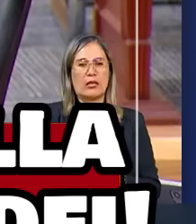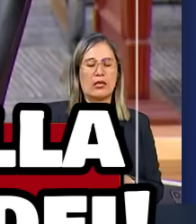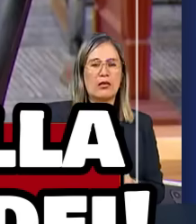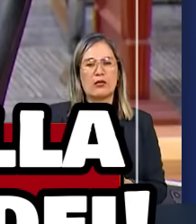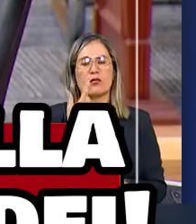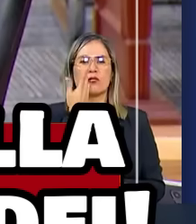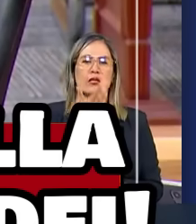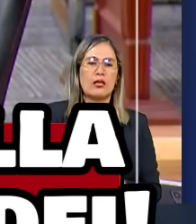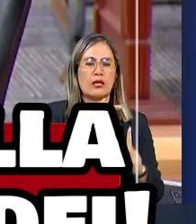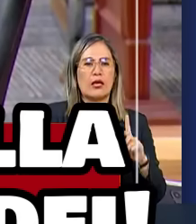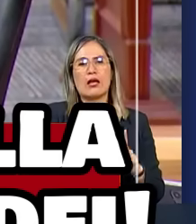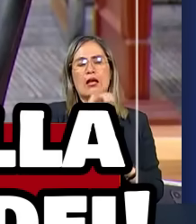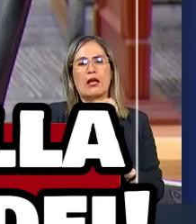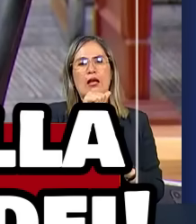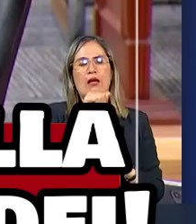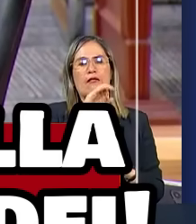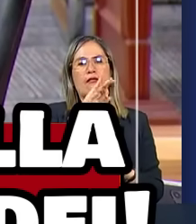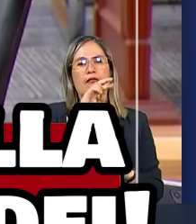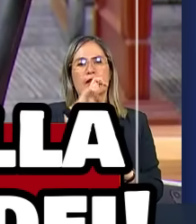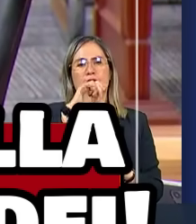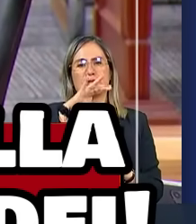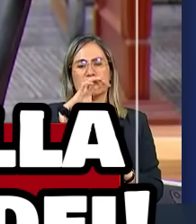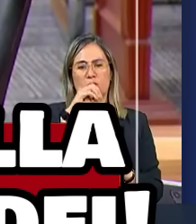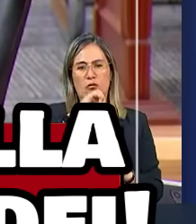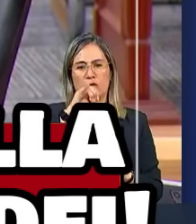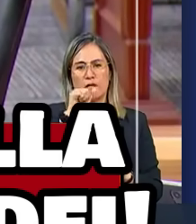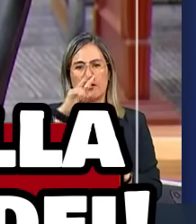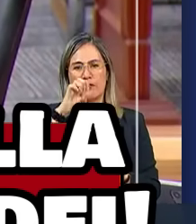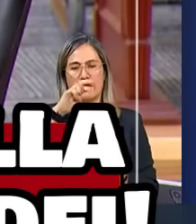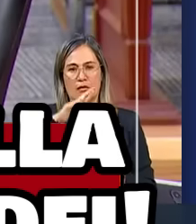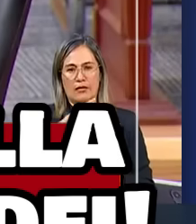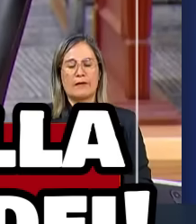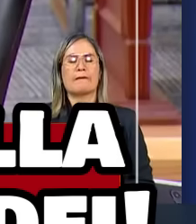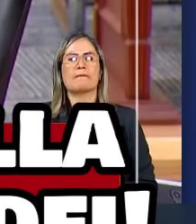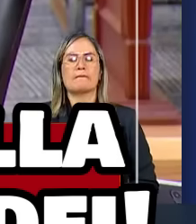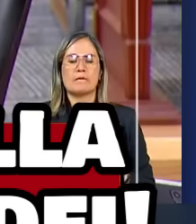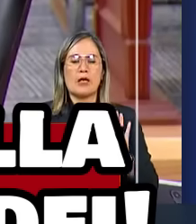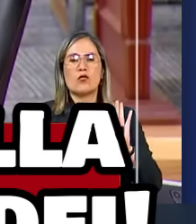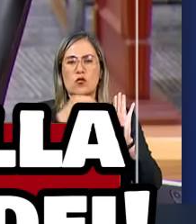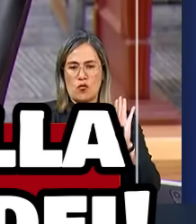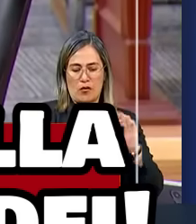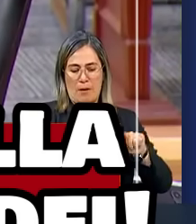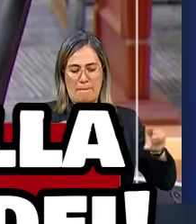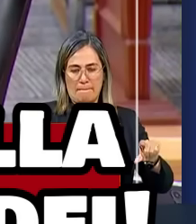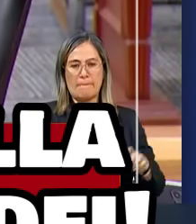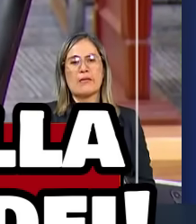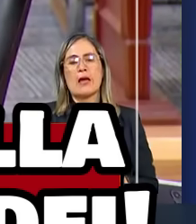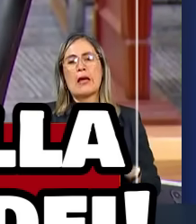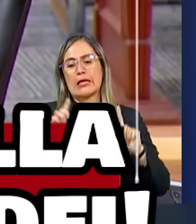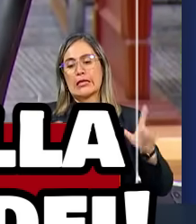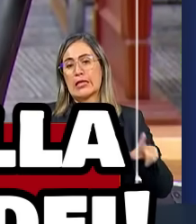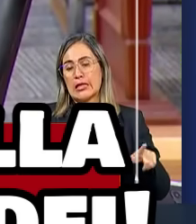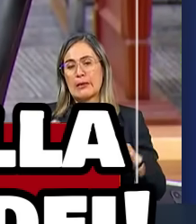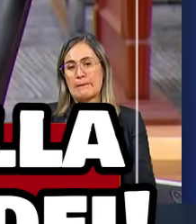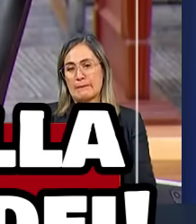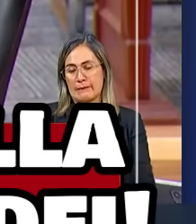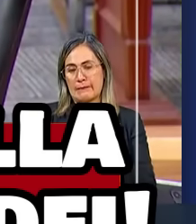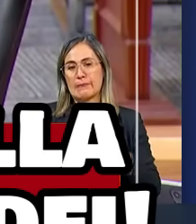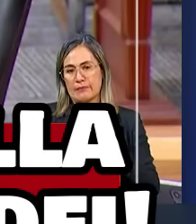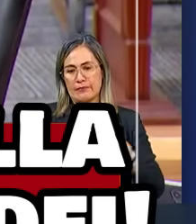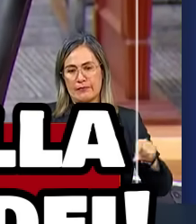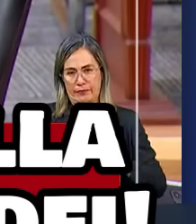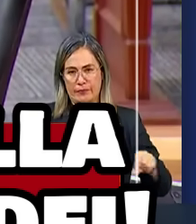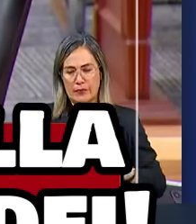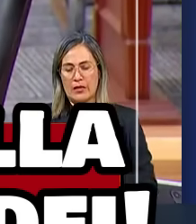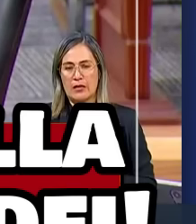diputado Francisco Javier García Cabeza de Vaca, y con nota al pie de página se agregan enlaces a páginas de internet. Al respecto,